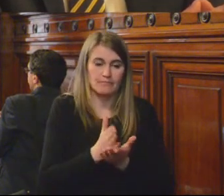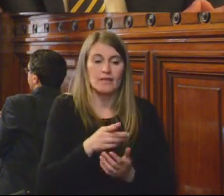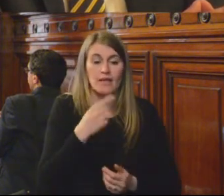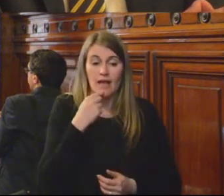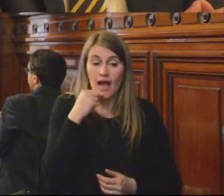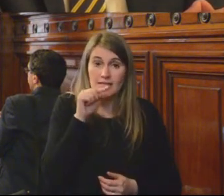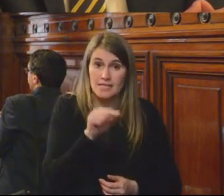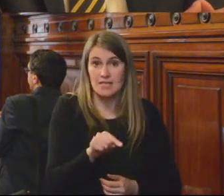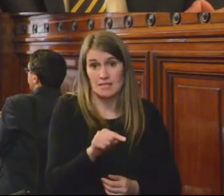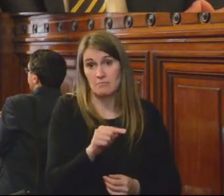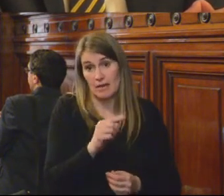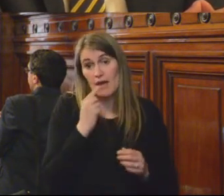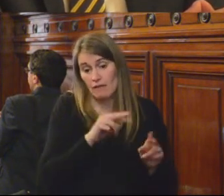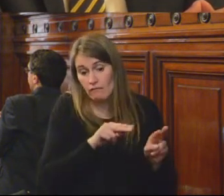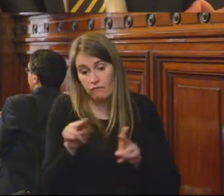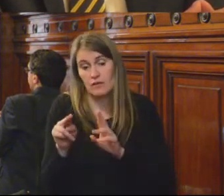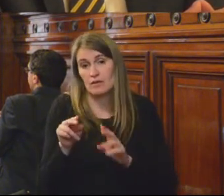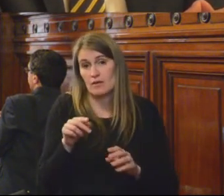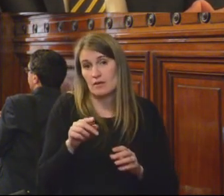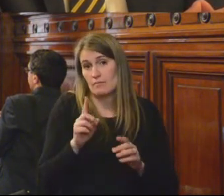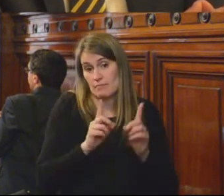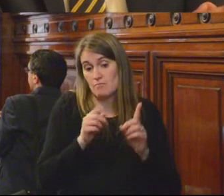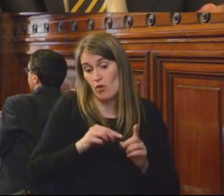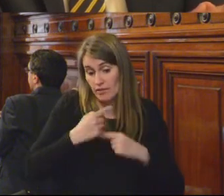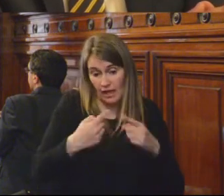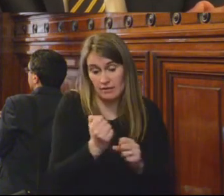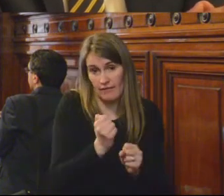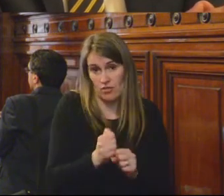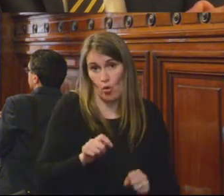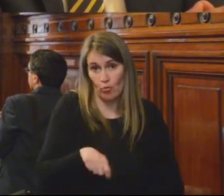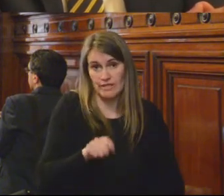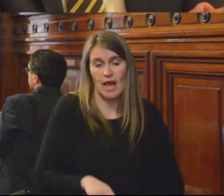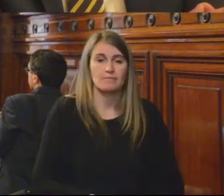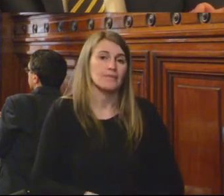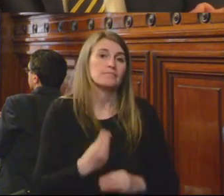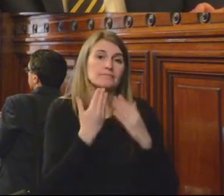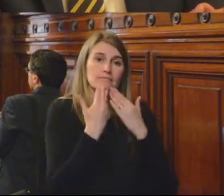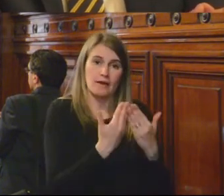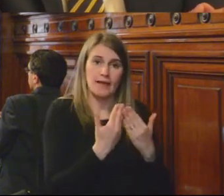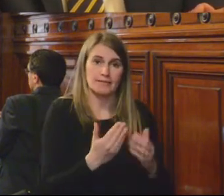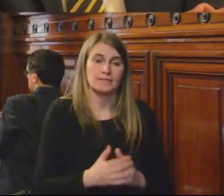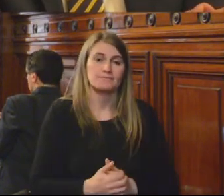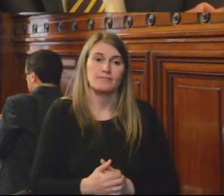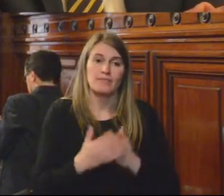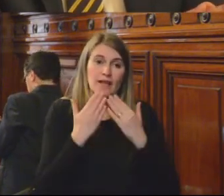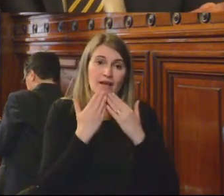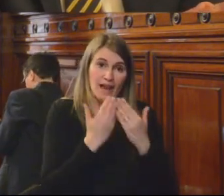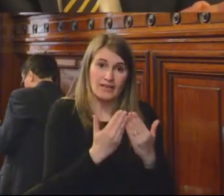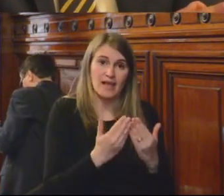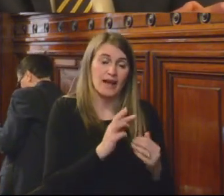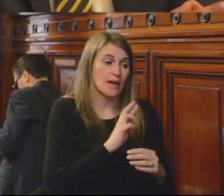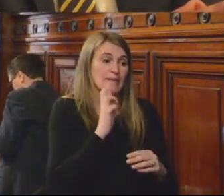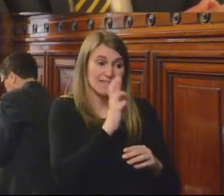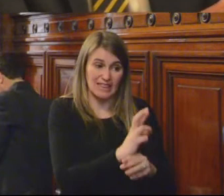la estabilidad de la carrera judicial en Venezuela. Muchas gracias. Agradecemos a las